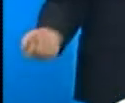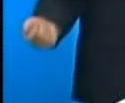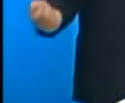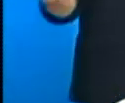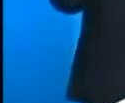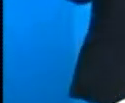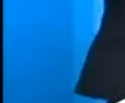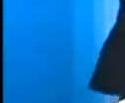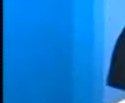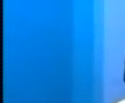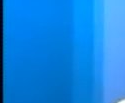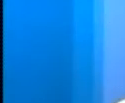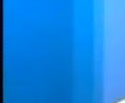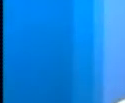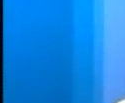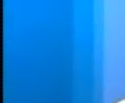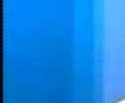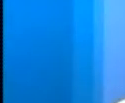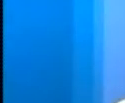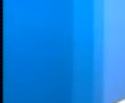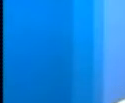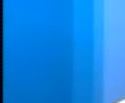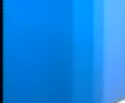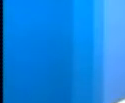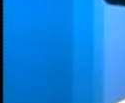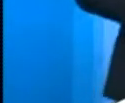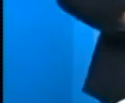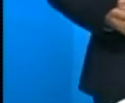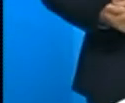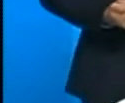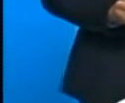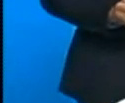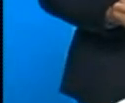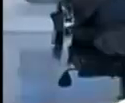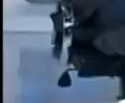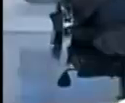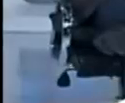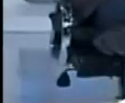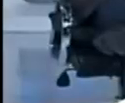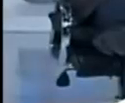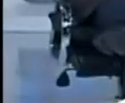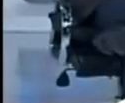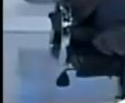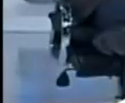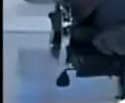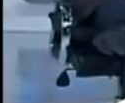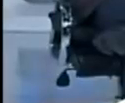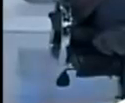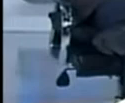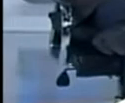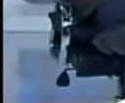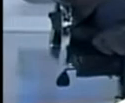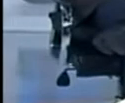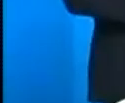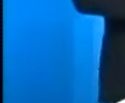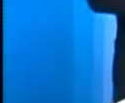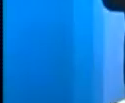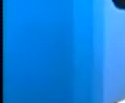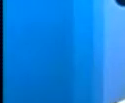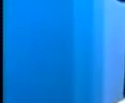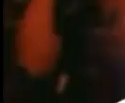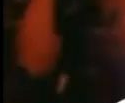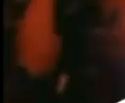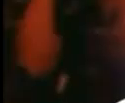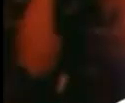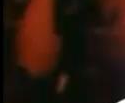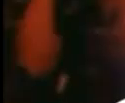momentos malos somos más unidas, pero en ropa interior. ¿Ok? Sí. Estas son las fotos de Barbie Vélez y